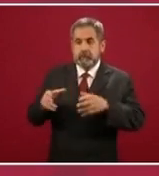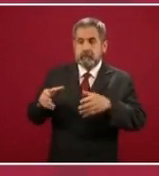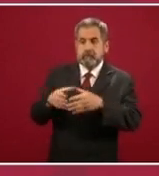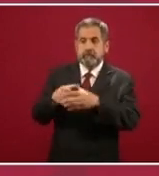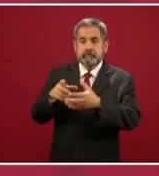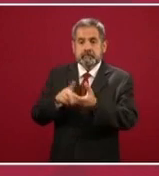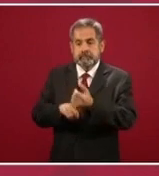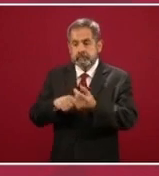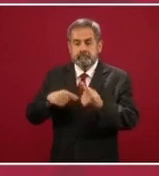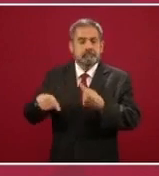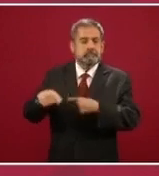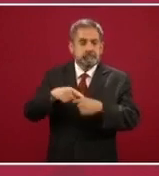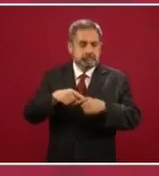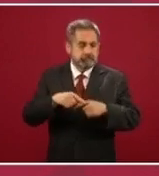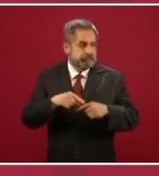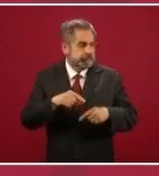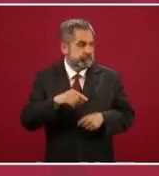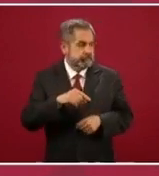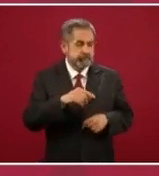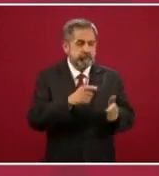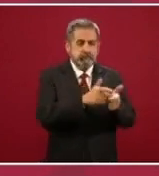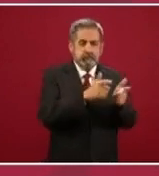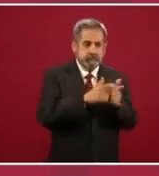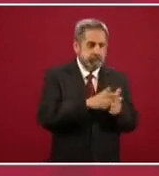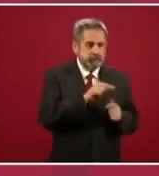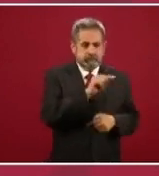médicas para la